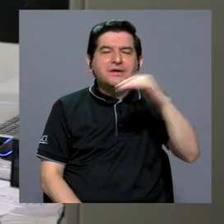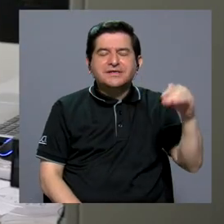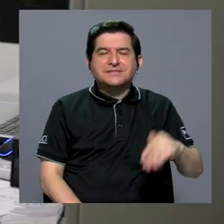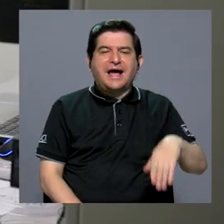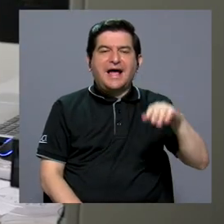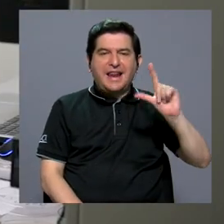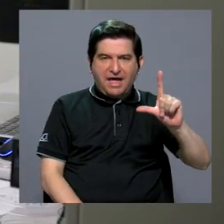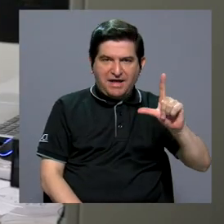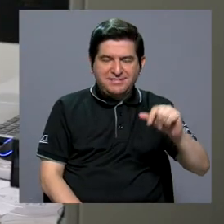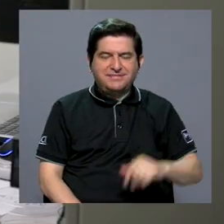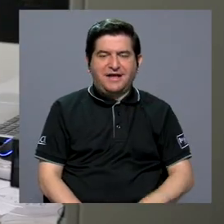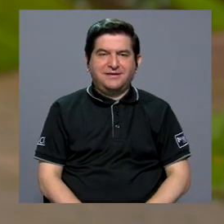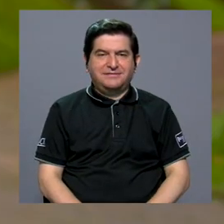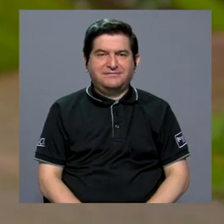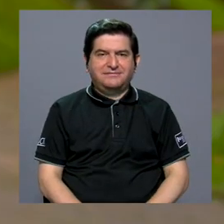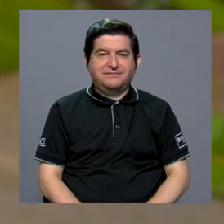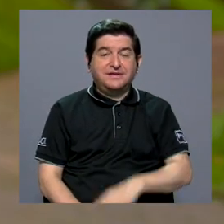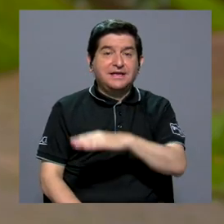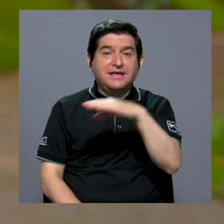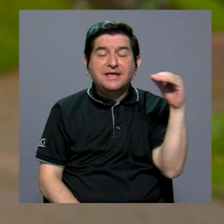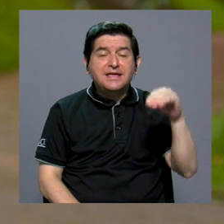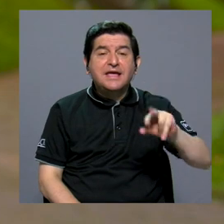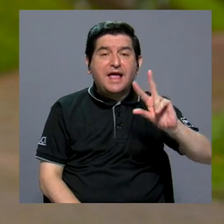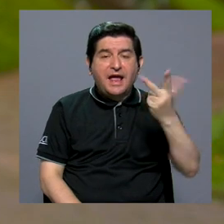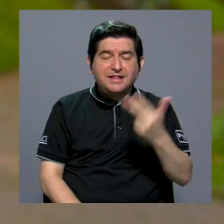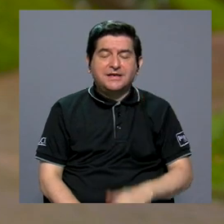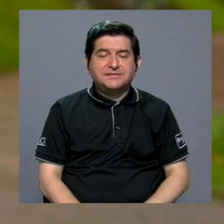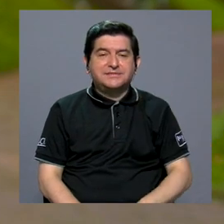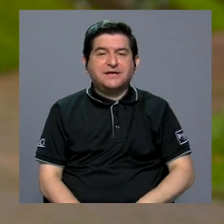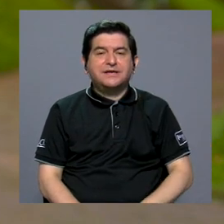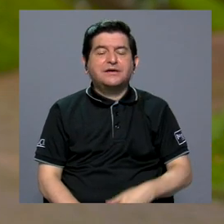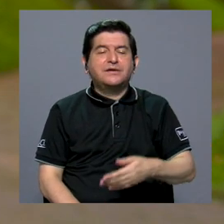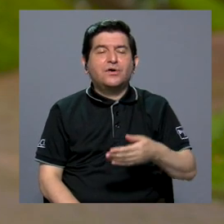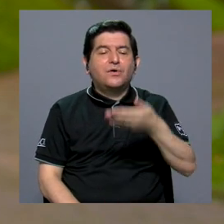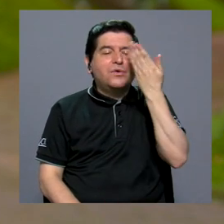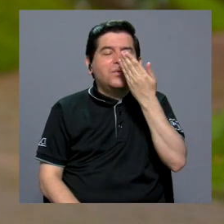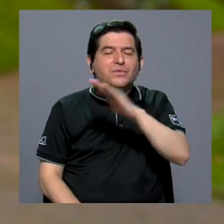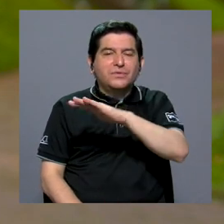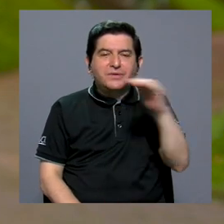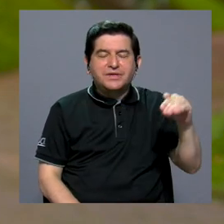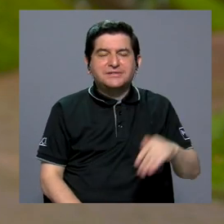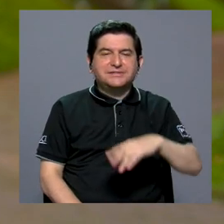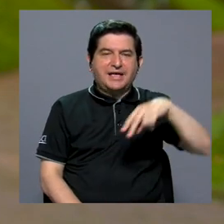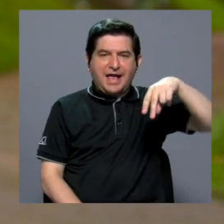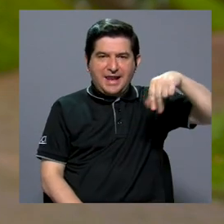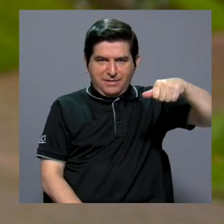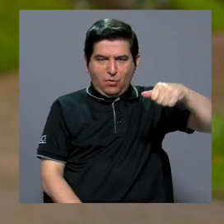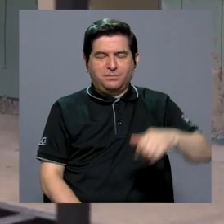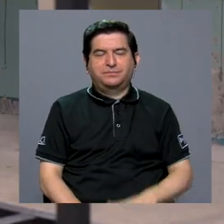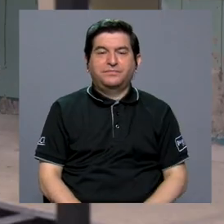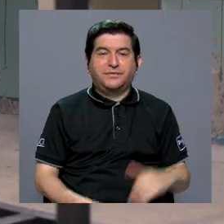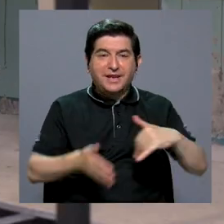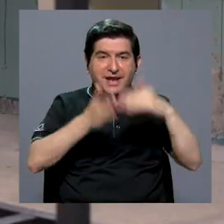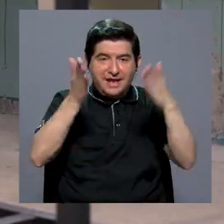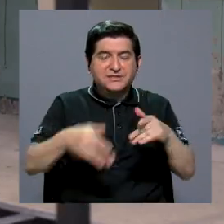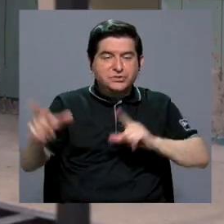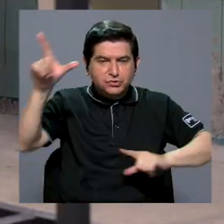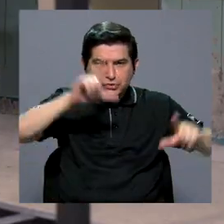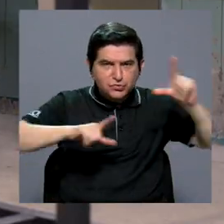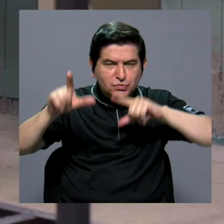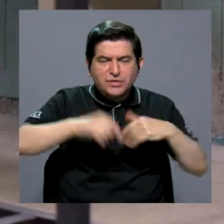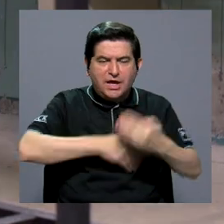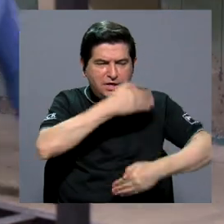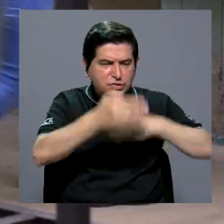marina, lavanda zen. Y el tercero es brisa marina, limón criollo. Los estudiantes